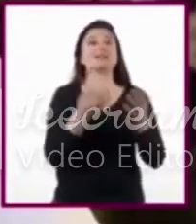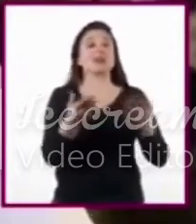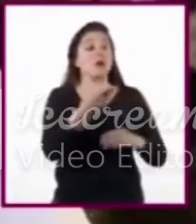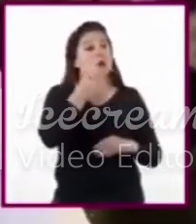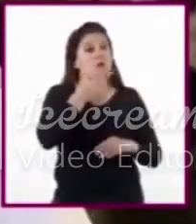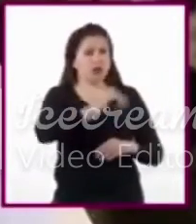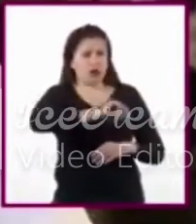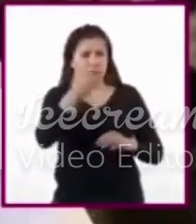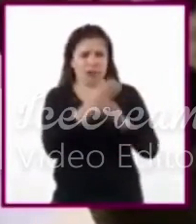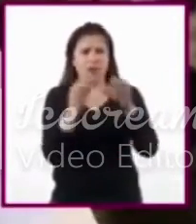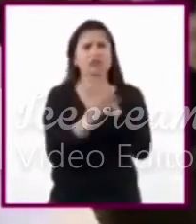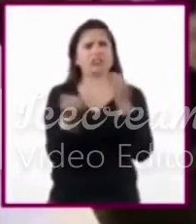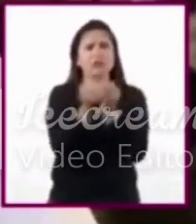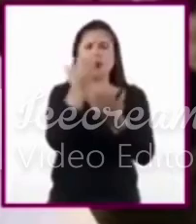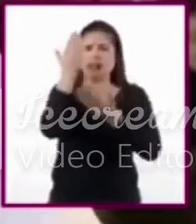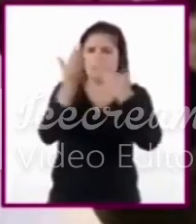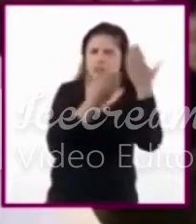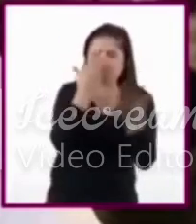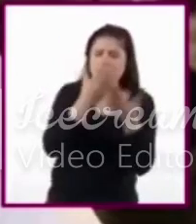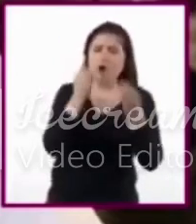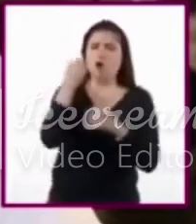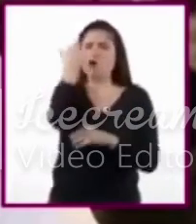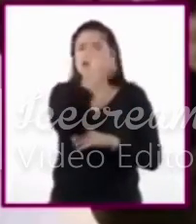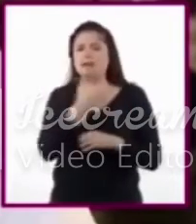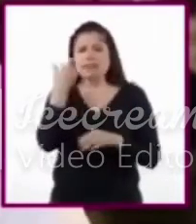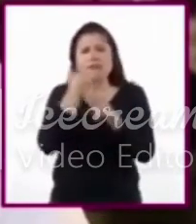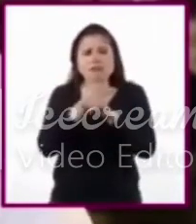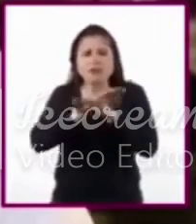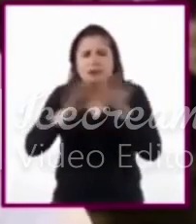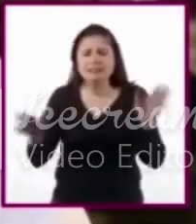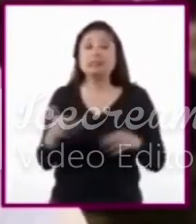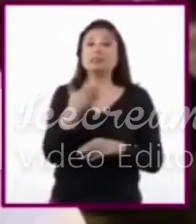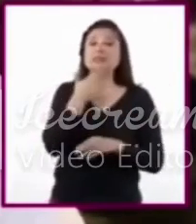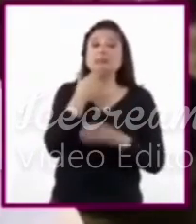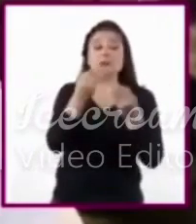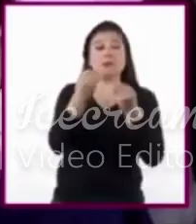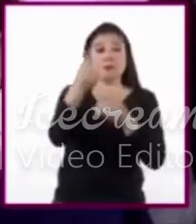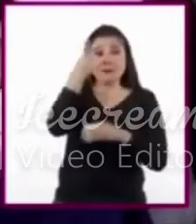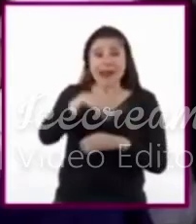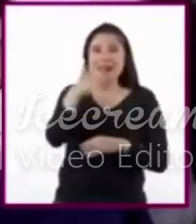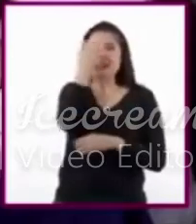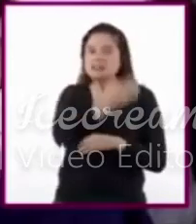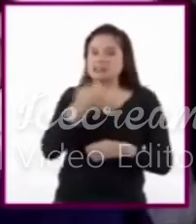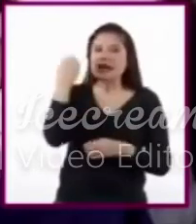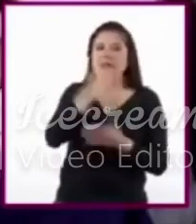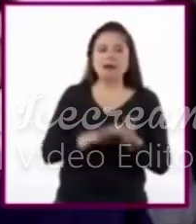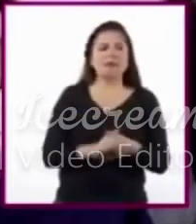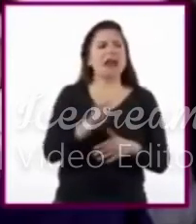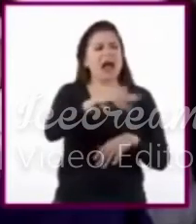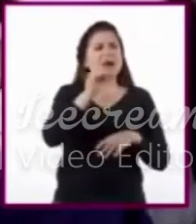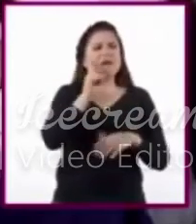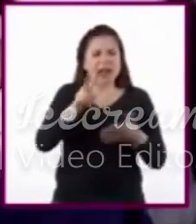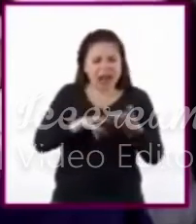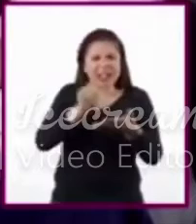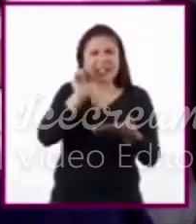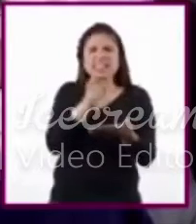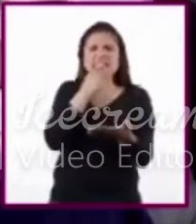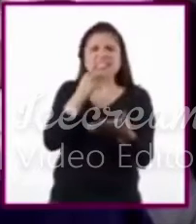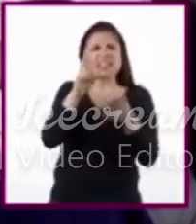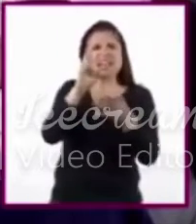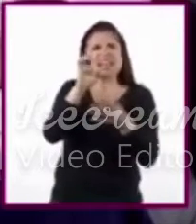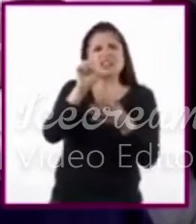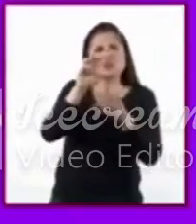otras cosas, como estudiar y revisar cierta información. Nos va a servir mucho para nuestro examen. Sí, veamos qué más dice aquí sobre el